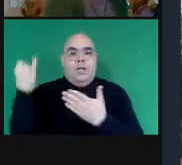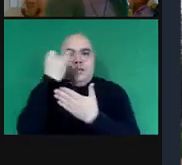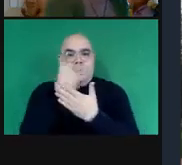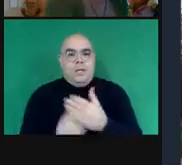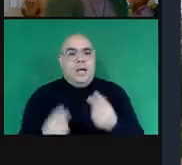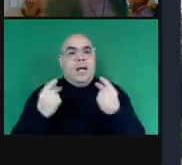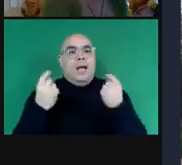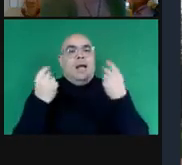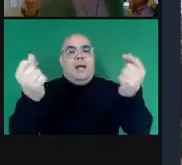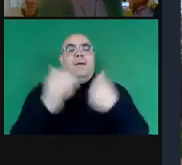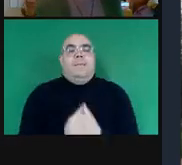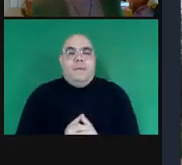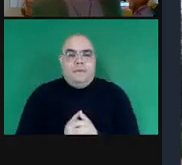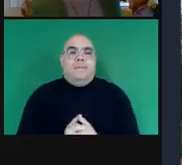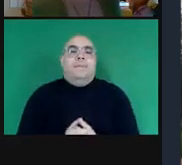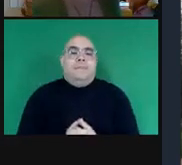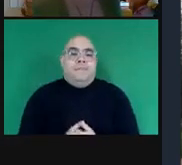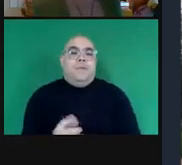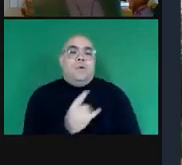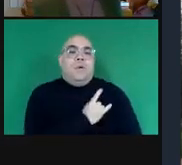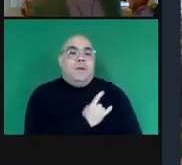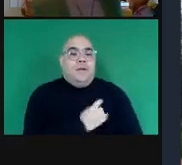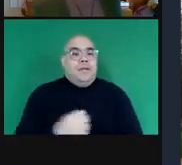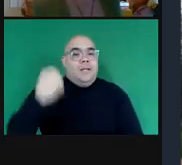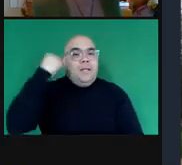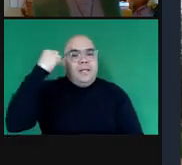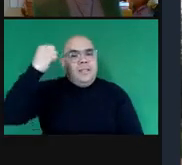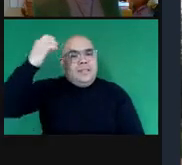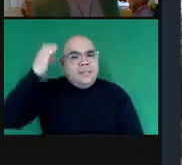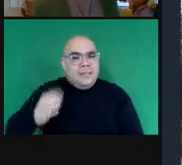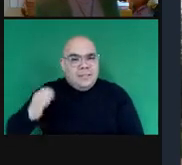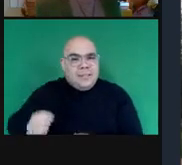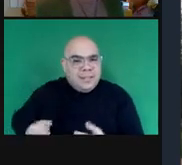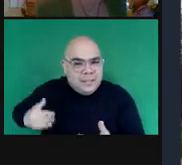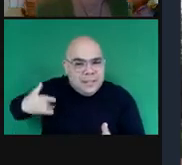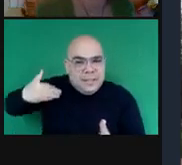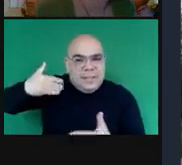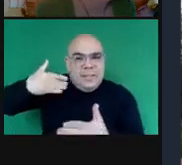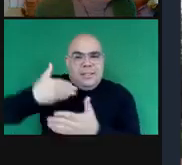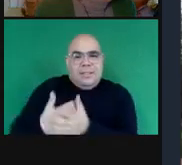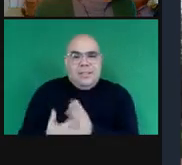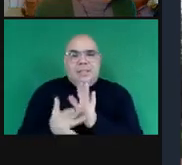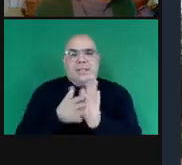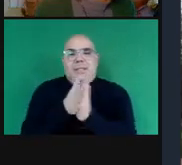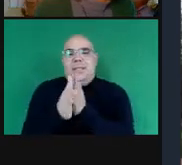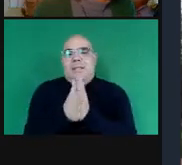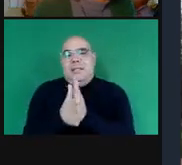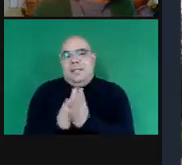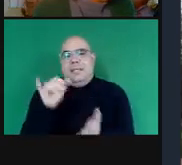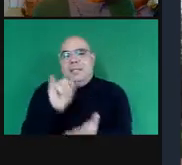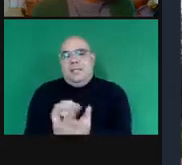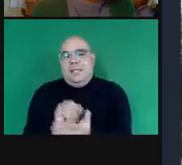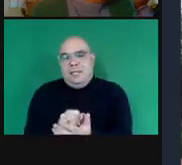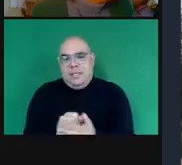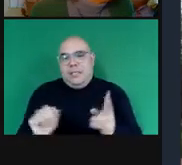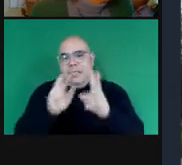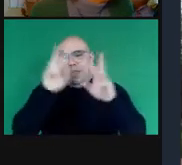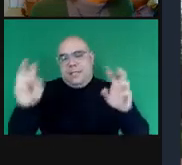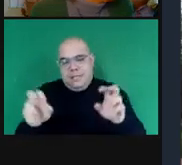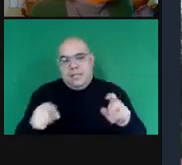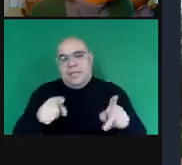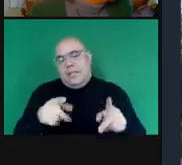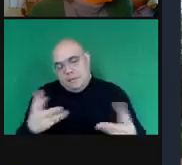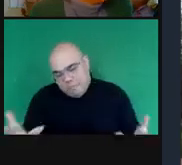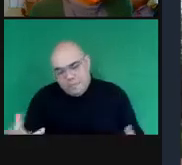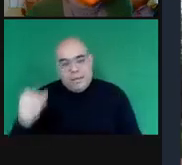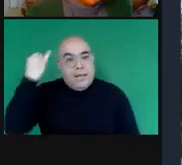carrera. La Nacional siempre se ha caracterizado por los grafitis y murales que transmiten mensajes ideológicos, políticos,